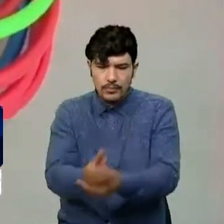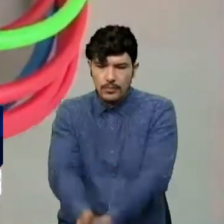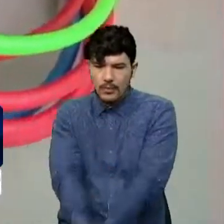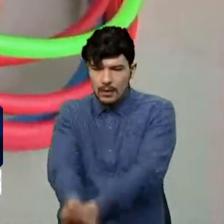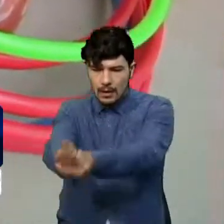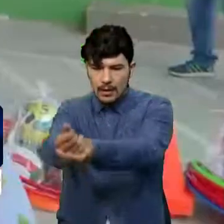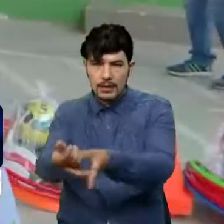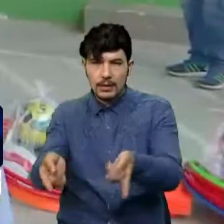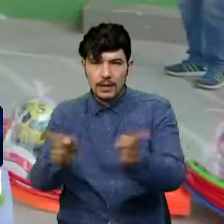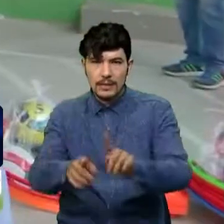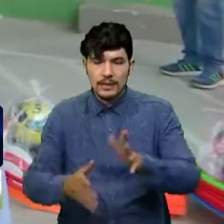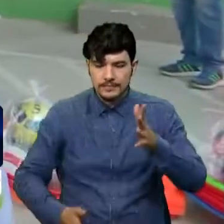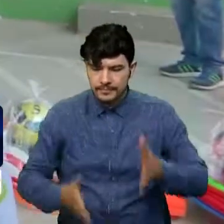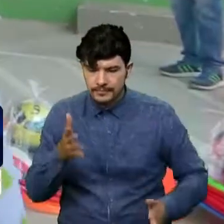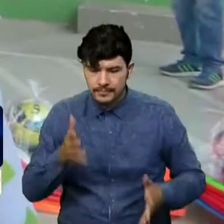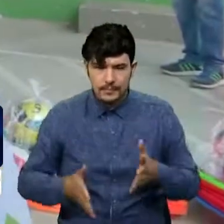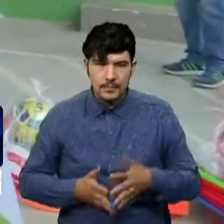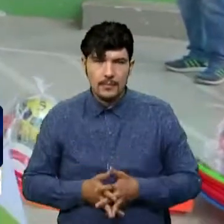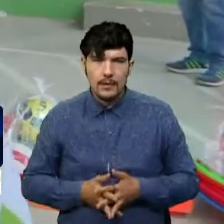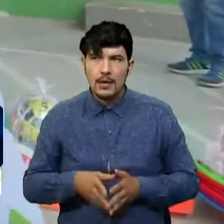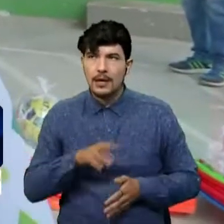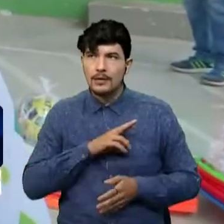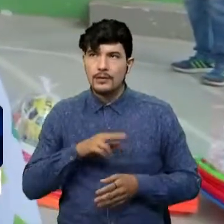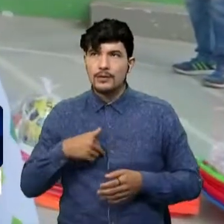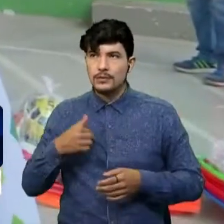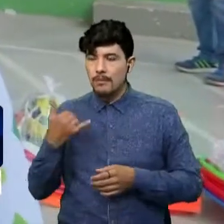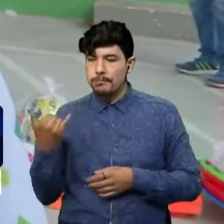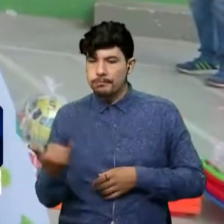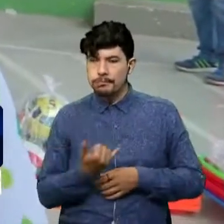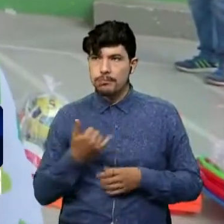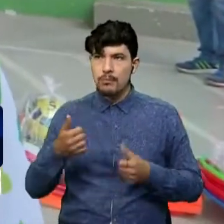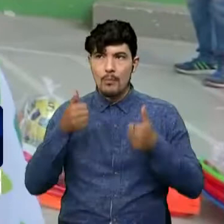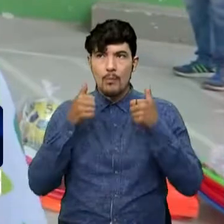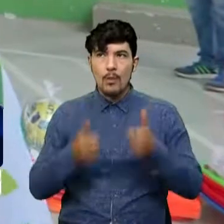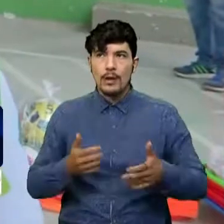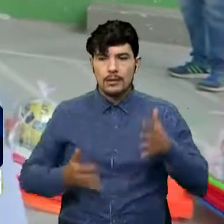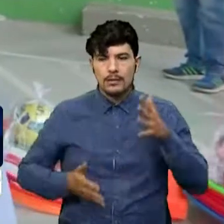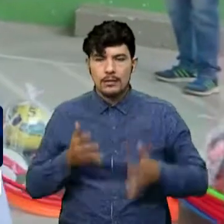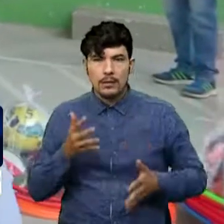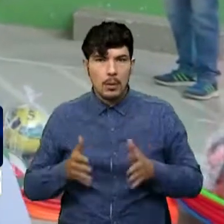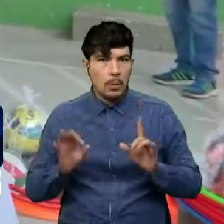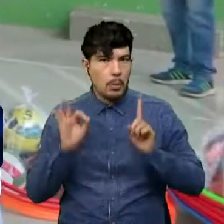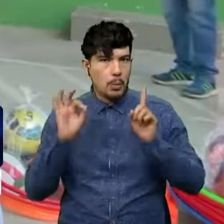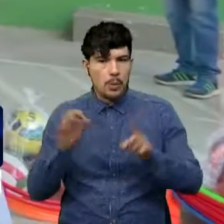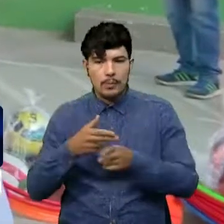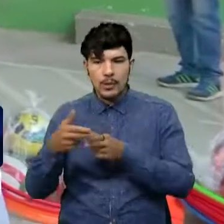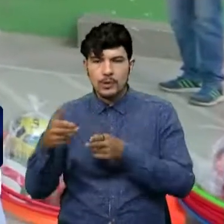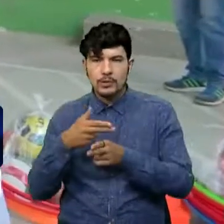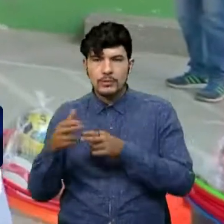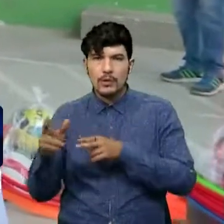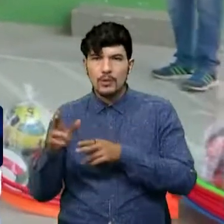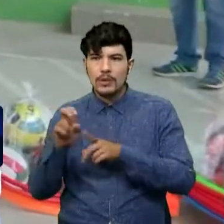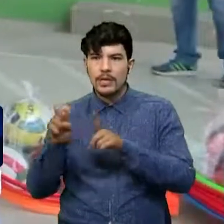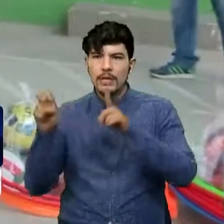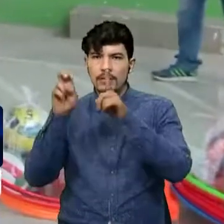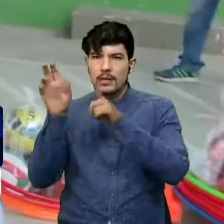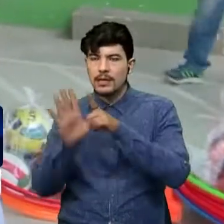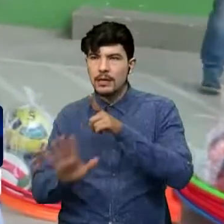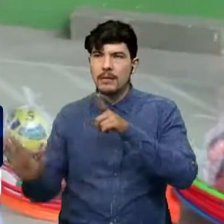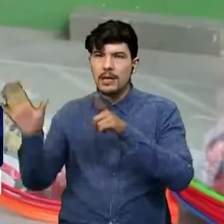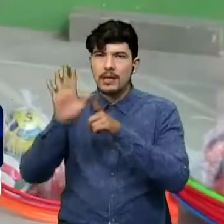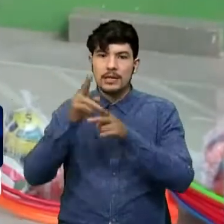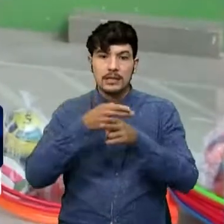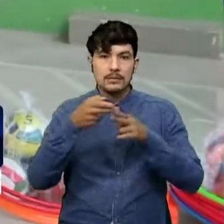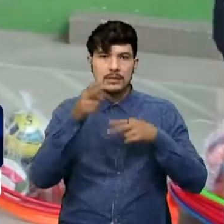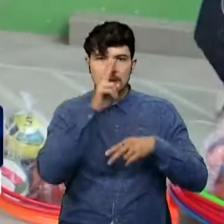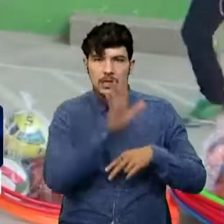y el atletismo. Tenemos muy buenos atletas, esperan o se aspiran a una fase departamental y final nacional, esperemos